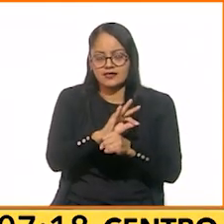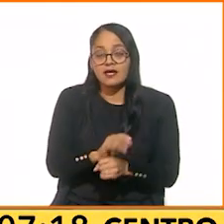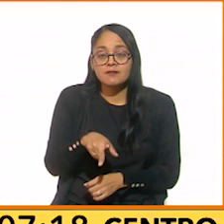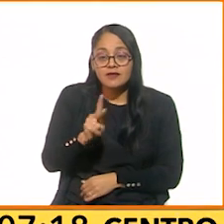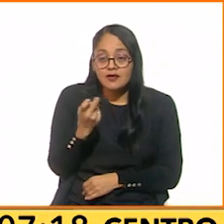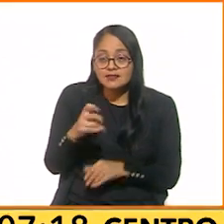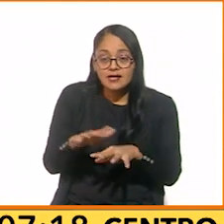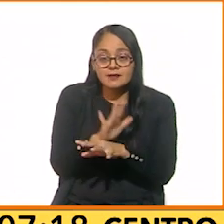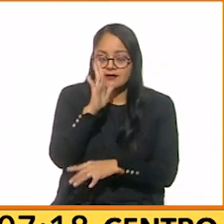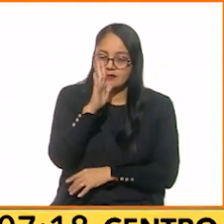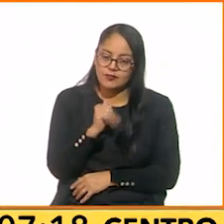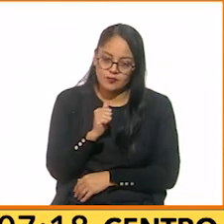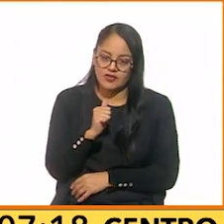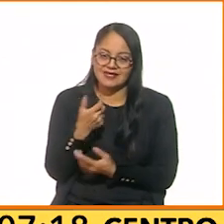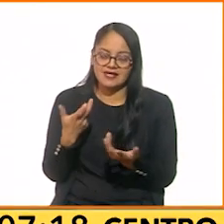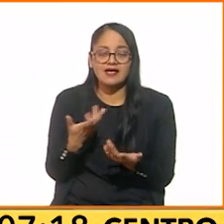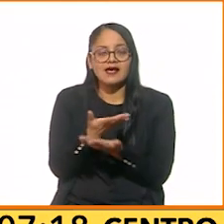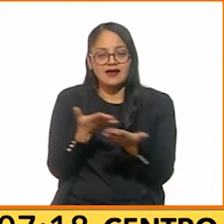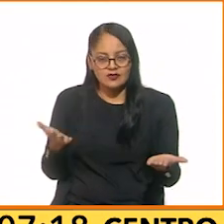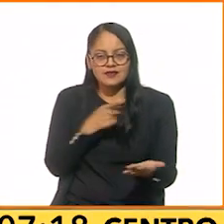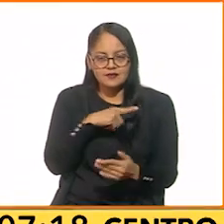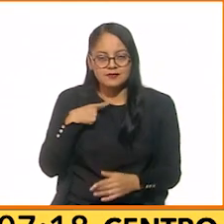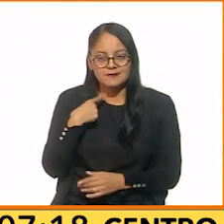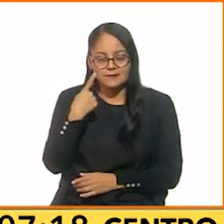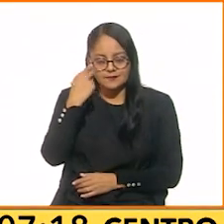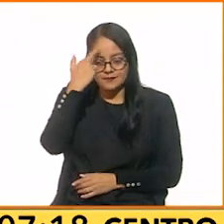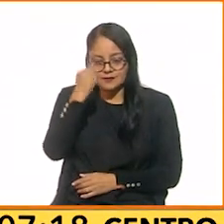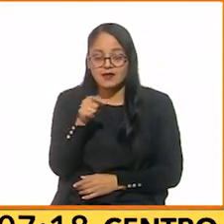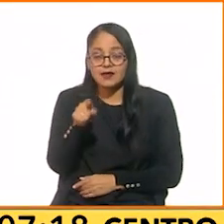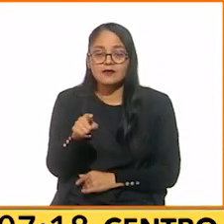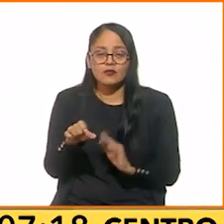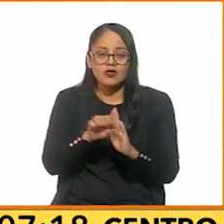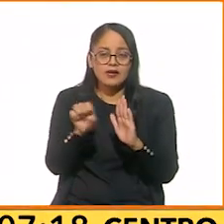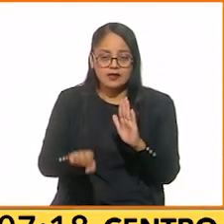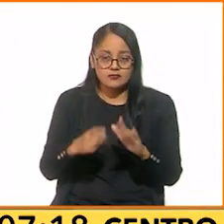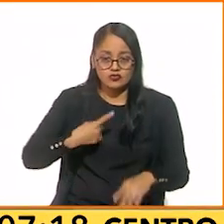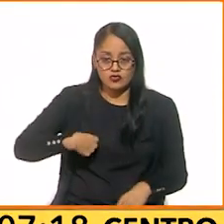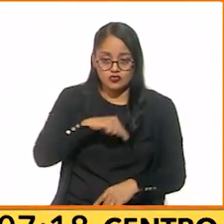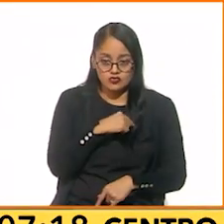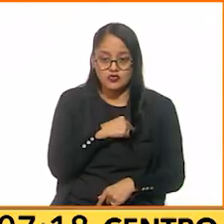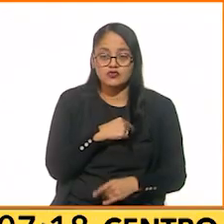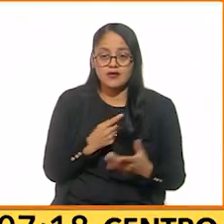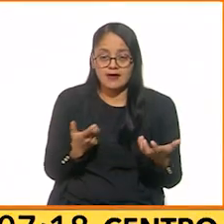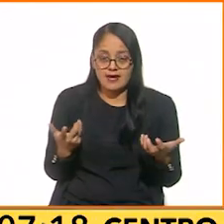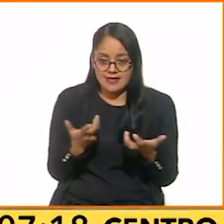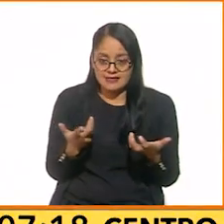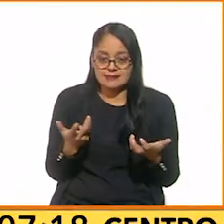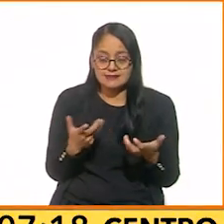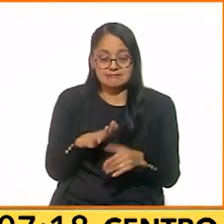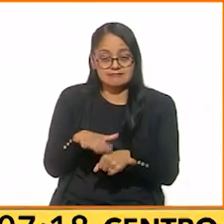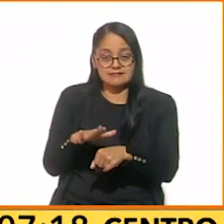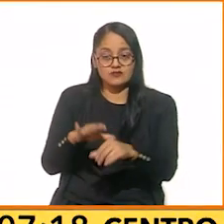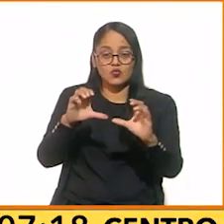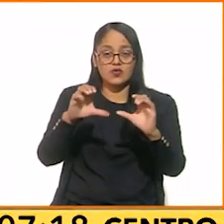esto implicaría también reconocer así claramente que en tanto nosotros tomemos acciones